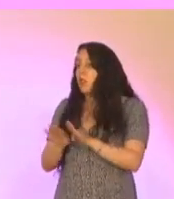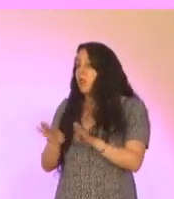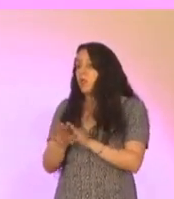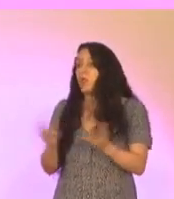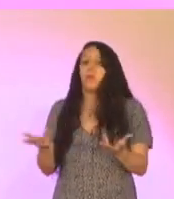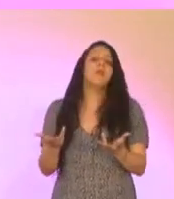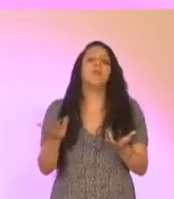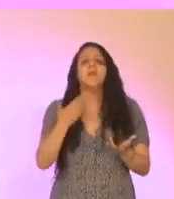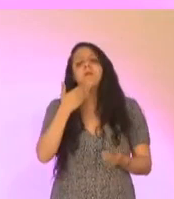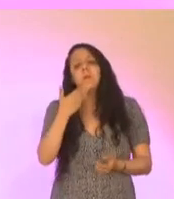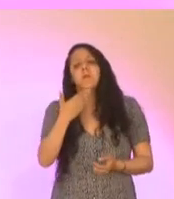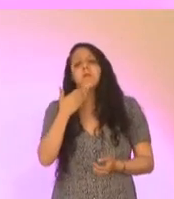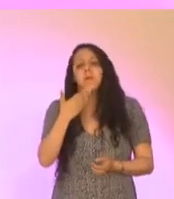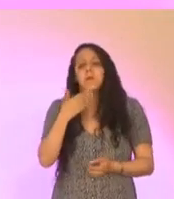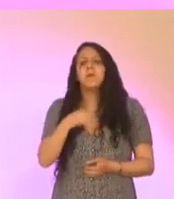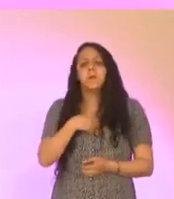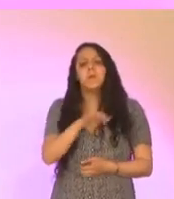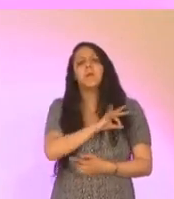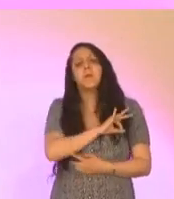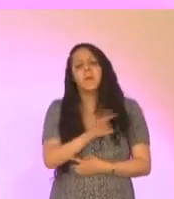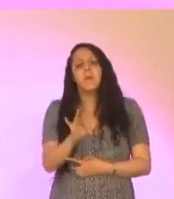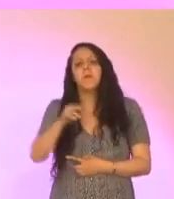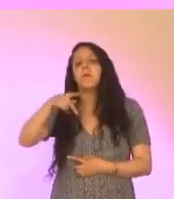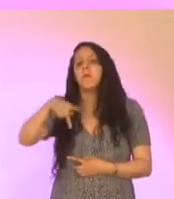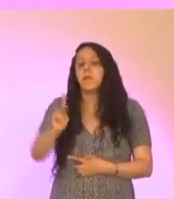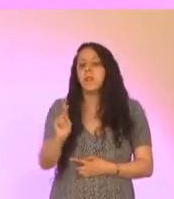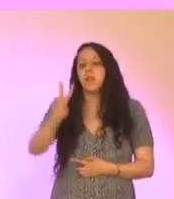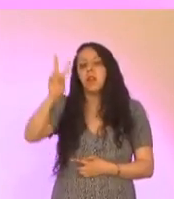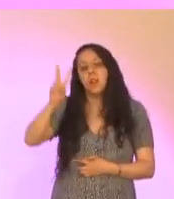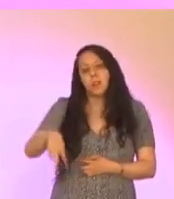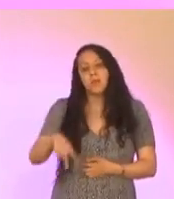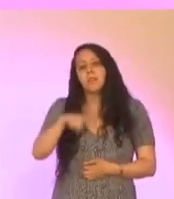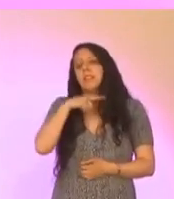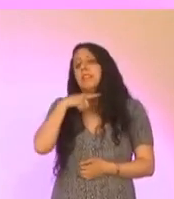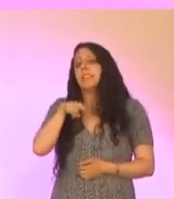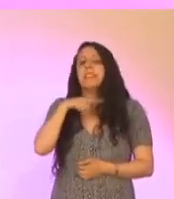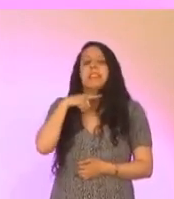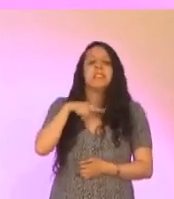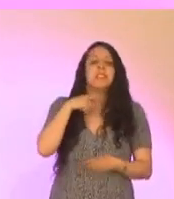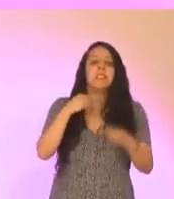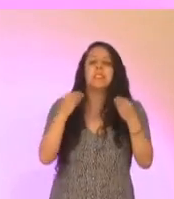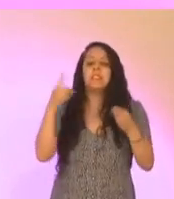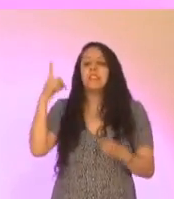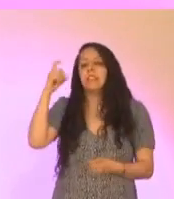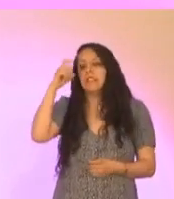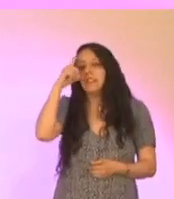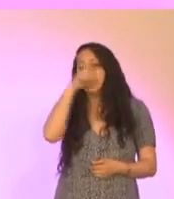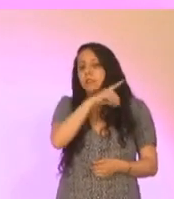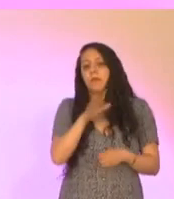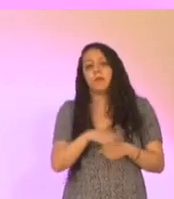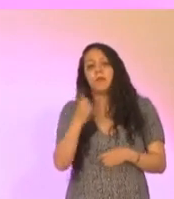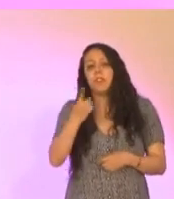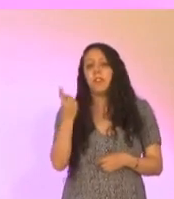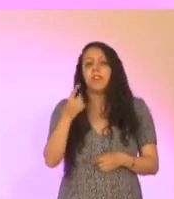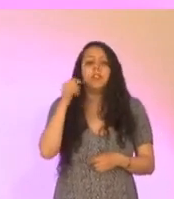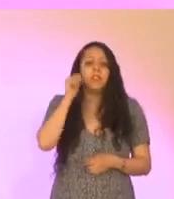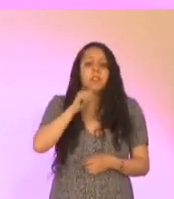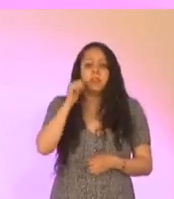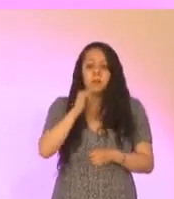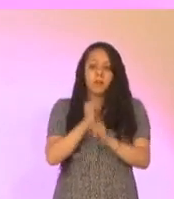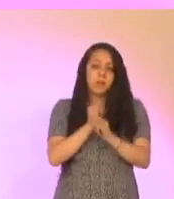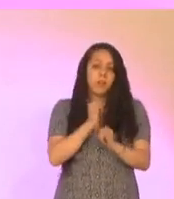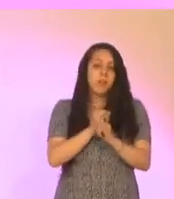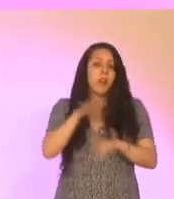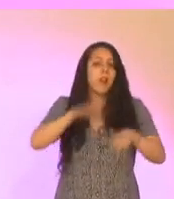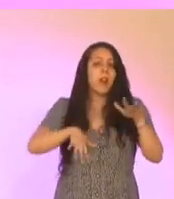realidad claro fue una friega para todos terrible no porque era estar conectados y luego el psuv no no sabe